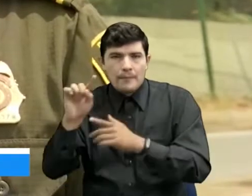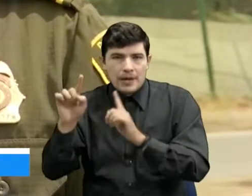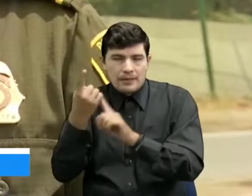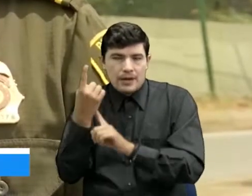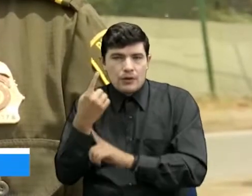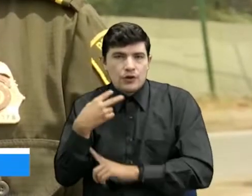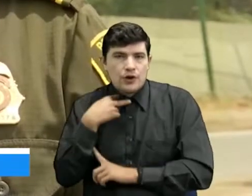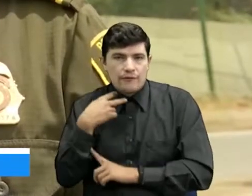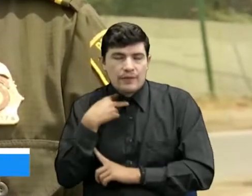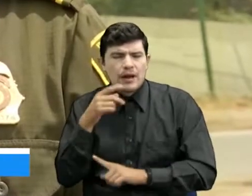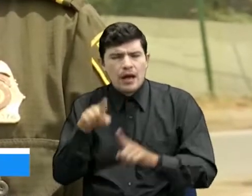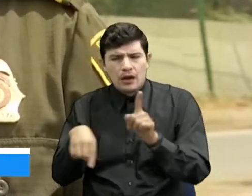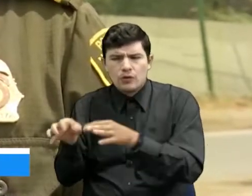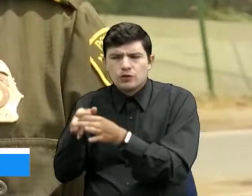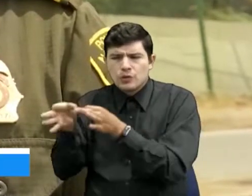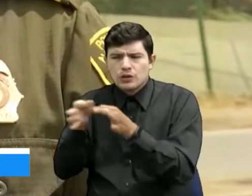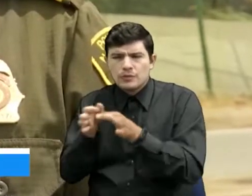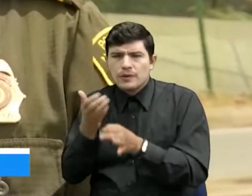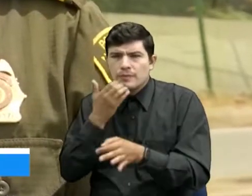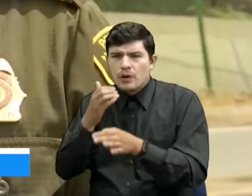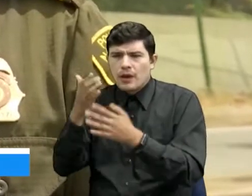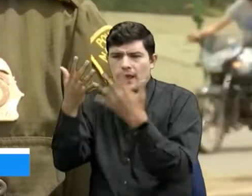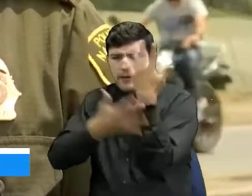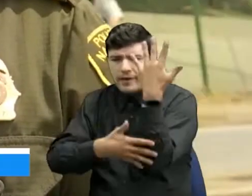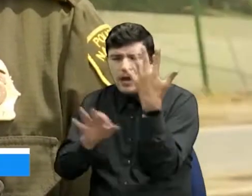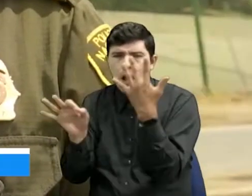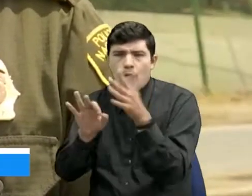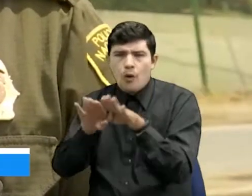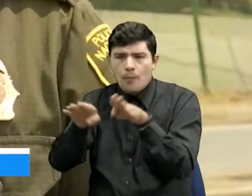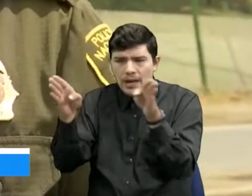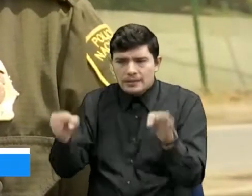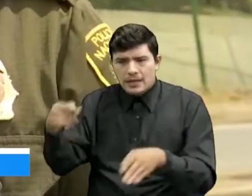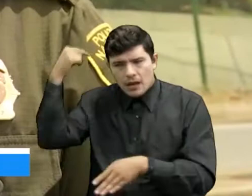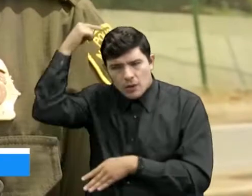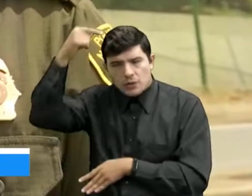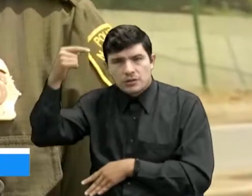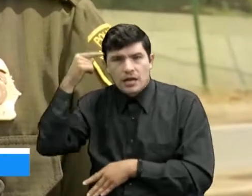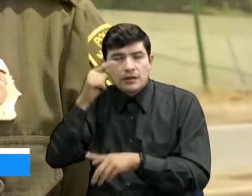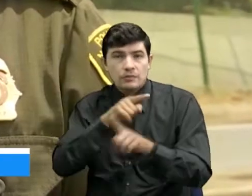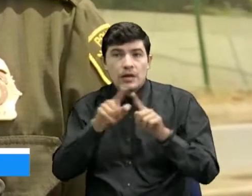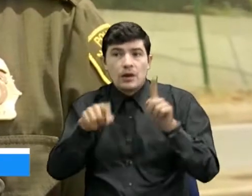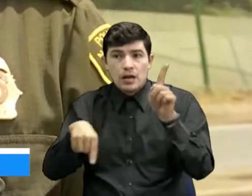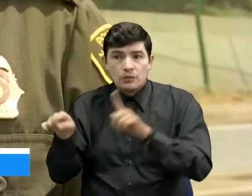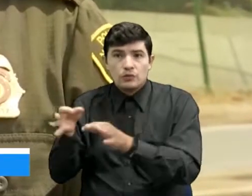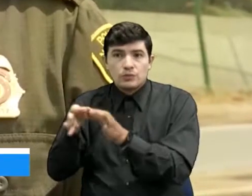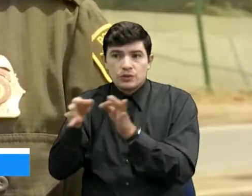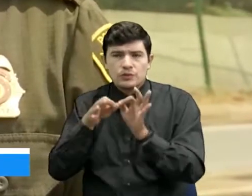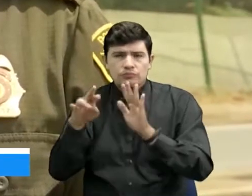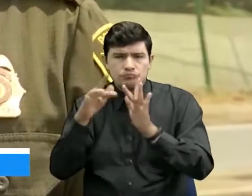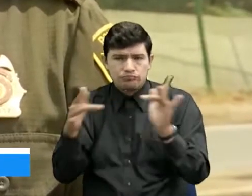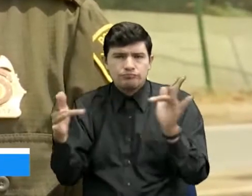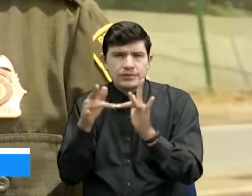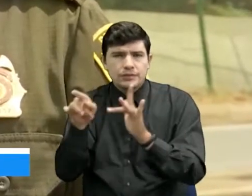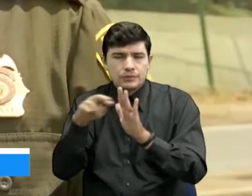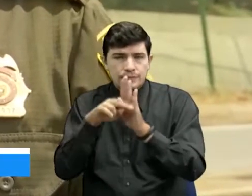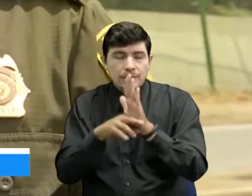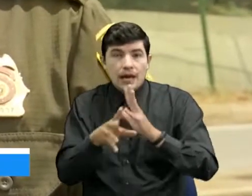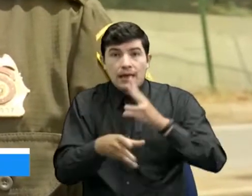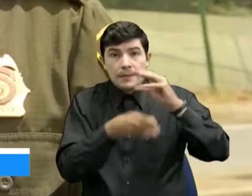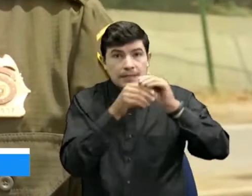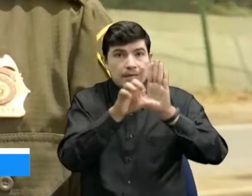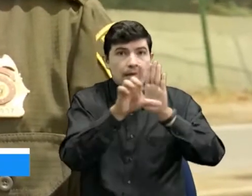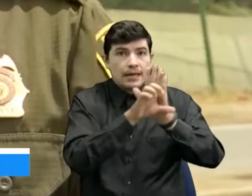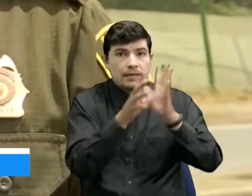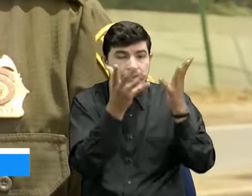algunos municipios como Lebrija y Los Santos. Sin embargo, la mayor parte de los municipios coinciden con esta medida de toque de queda. Igualmente, la ley seca,